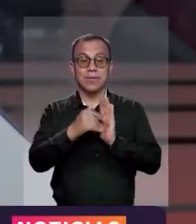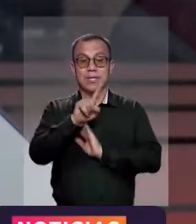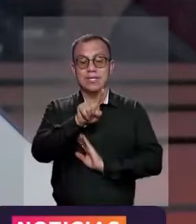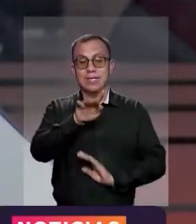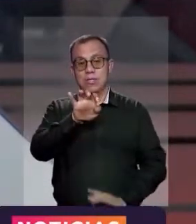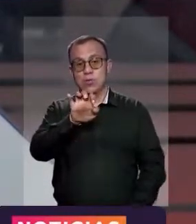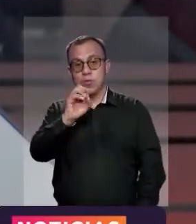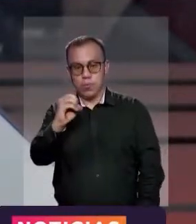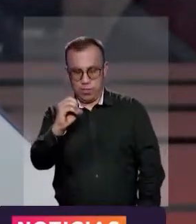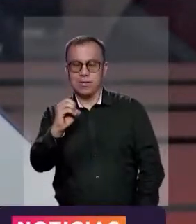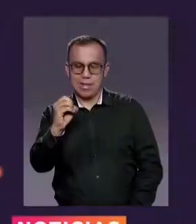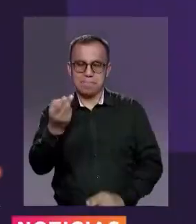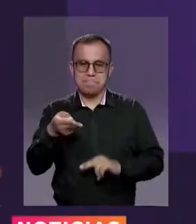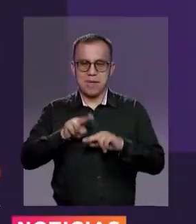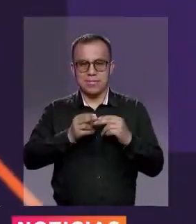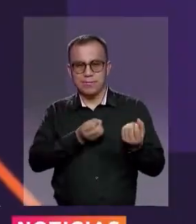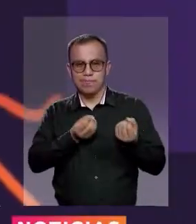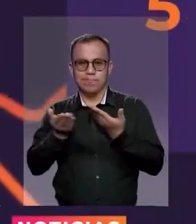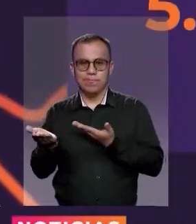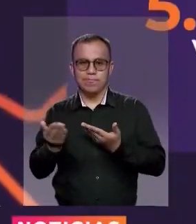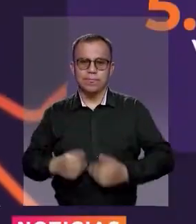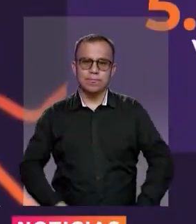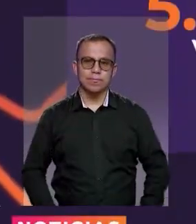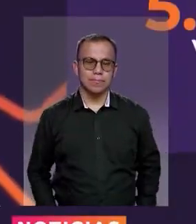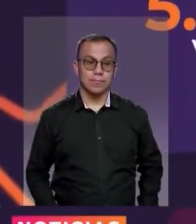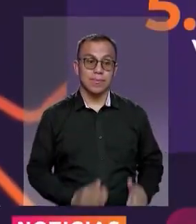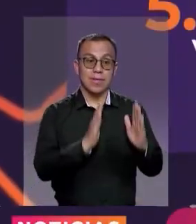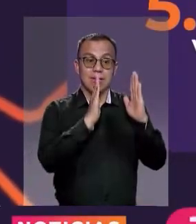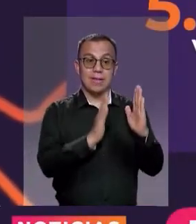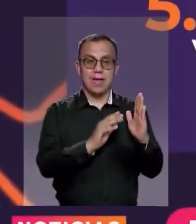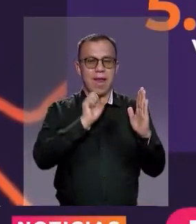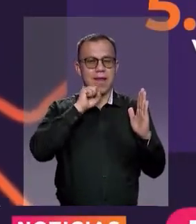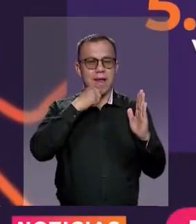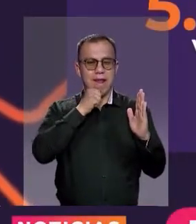125.190 biológicos más. De las